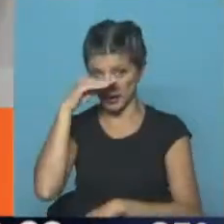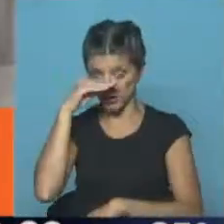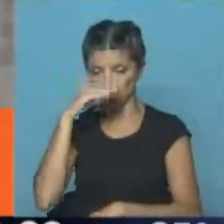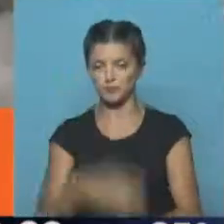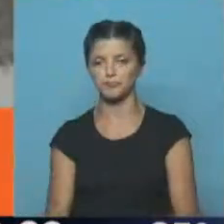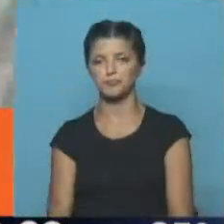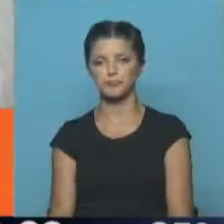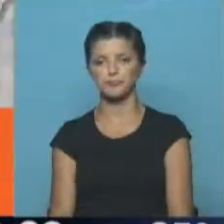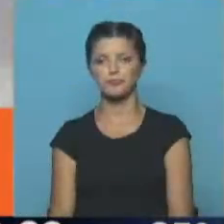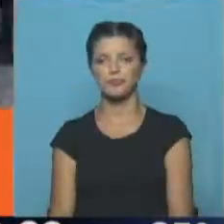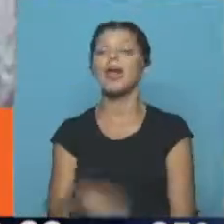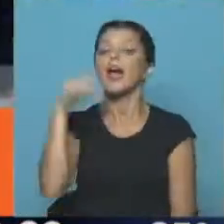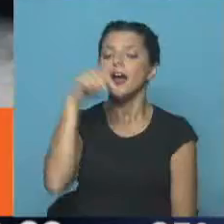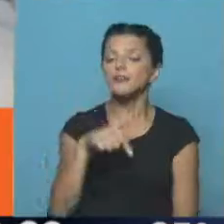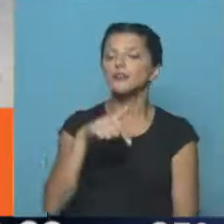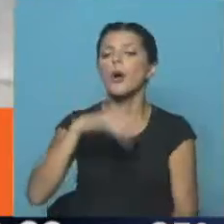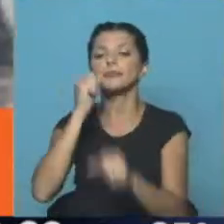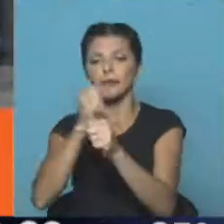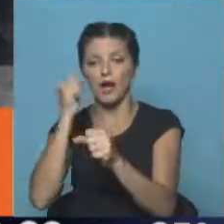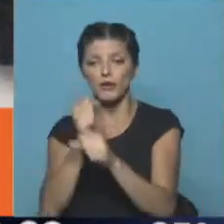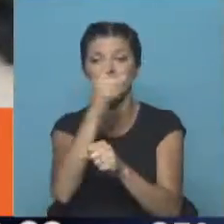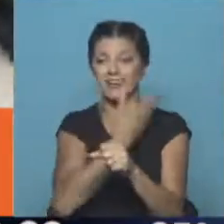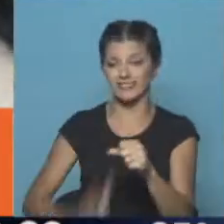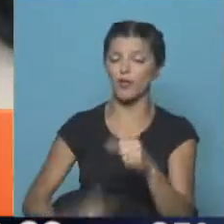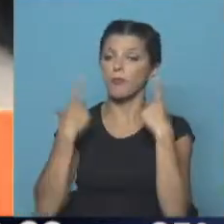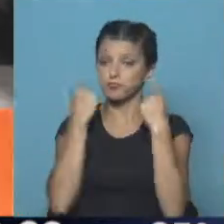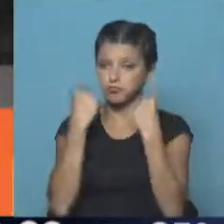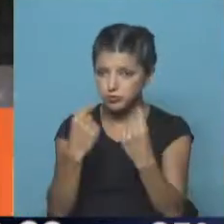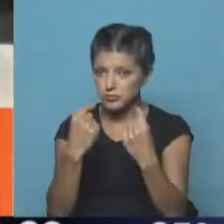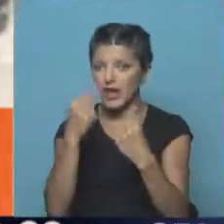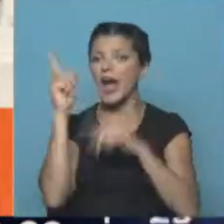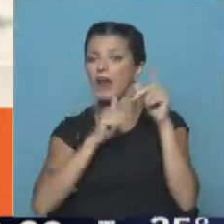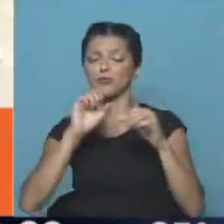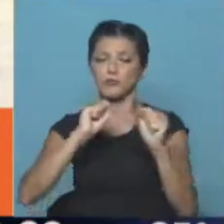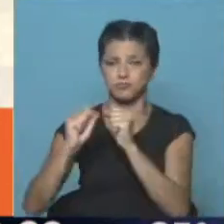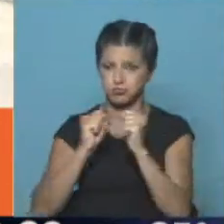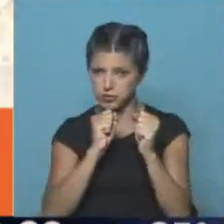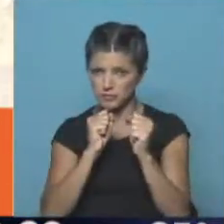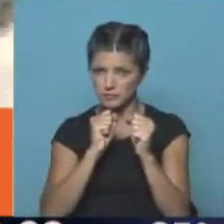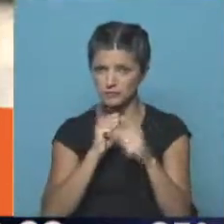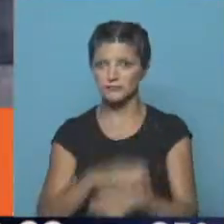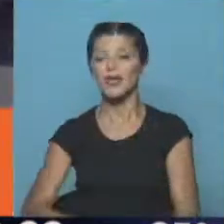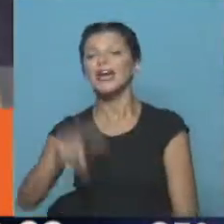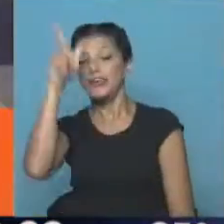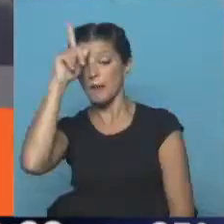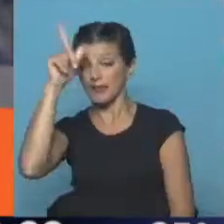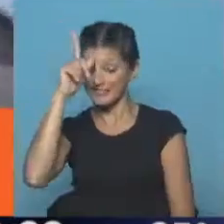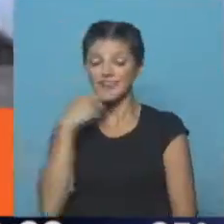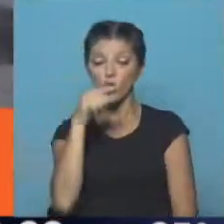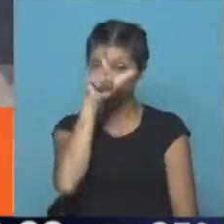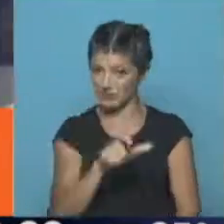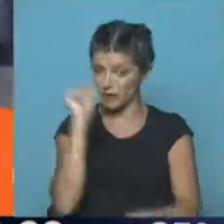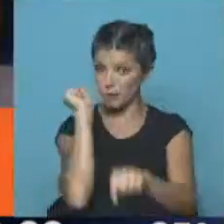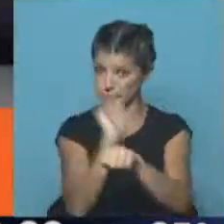marco de una protesta de los trabajadores estatales, hubo forcejeos y, según la policía, Aguiar fue